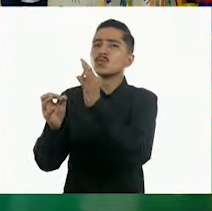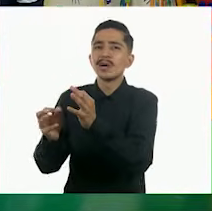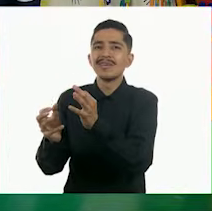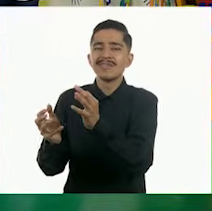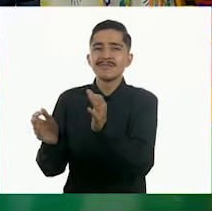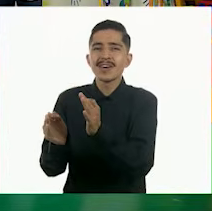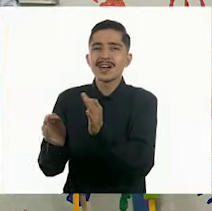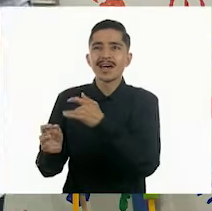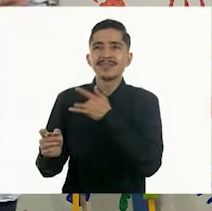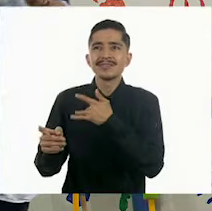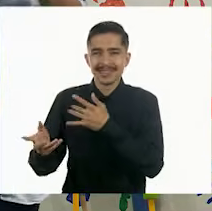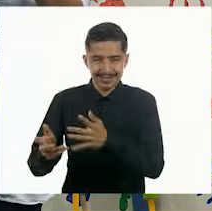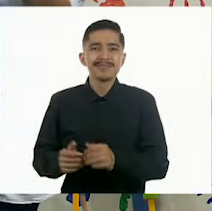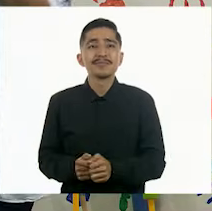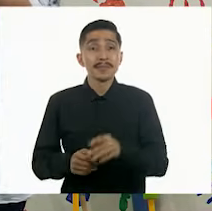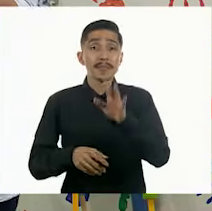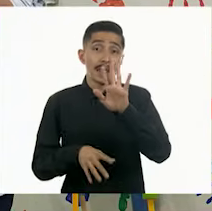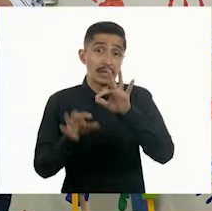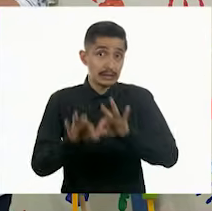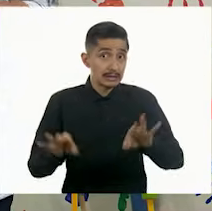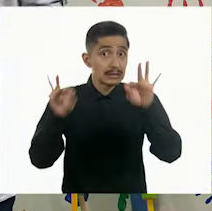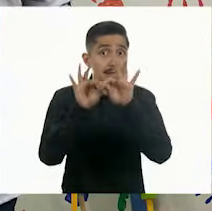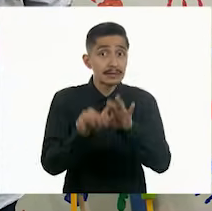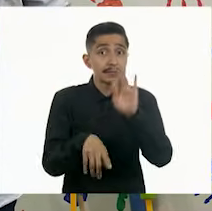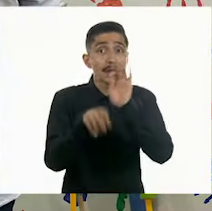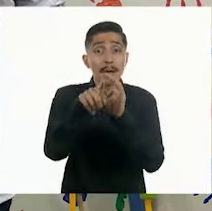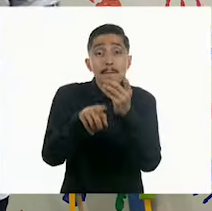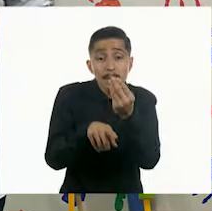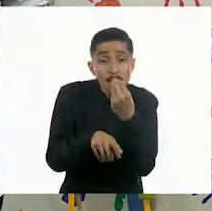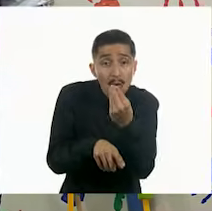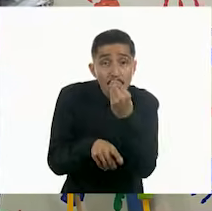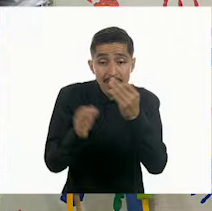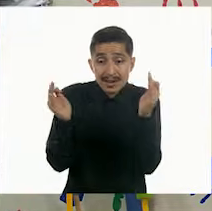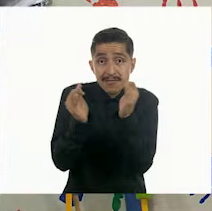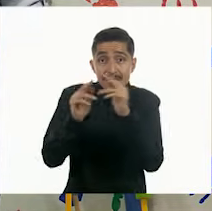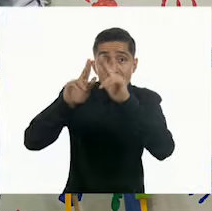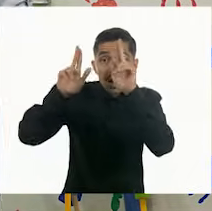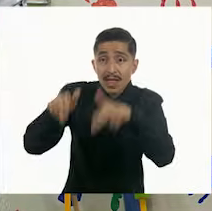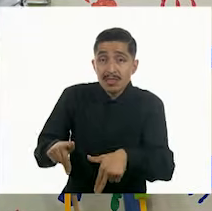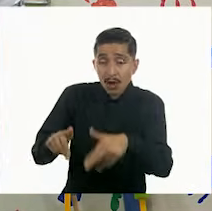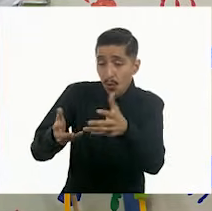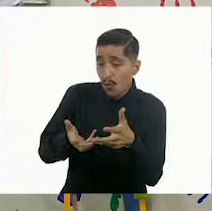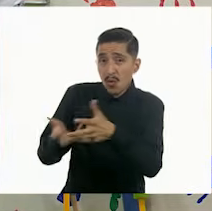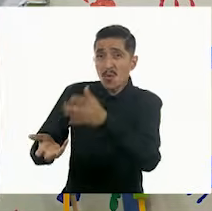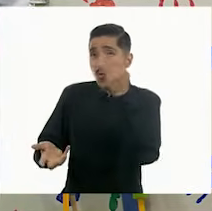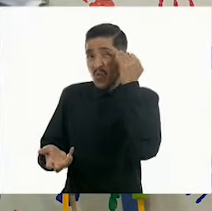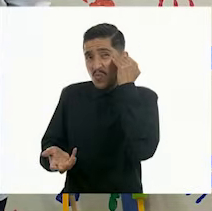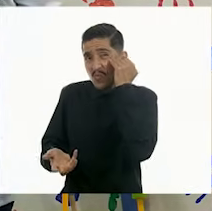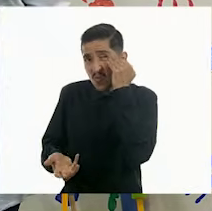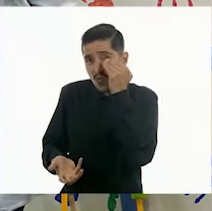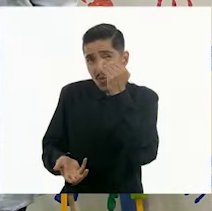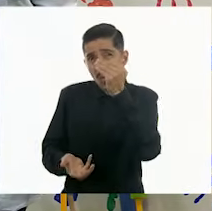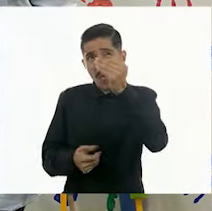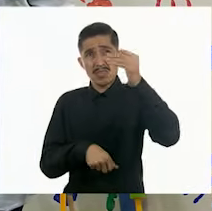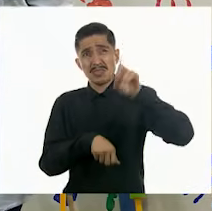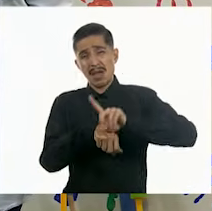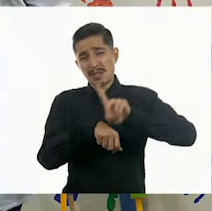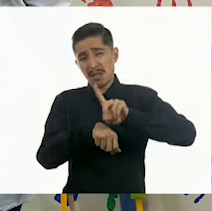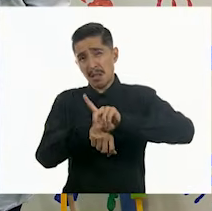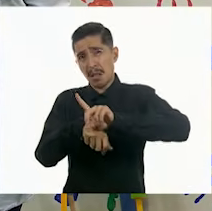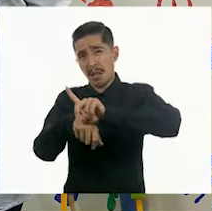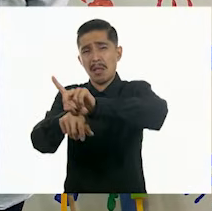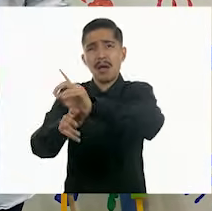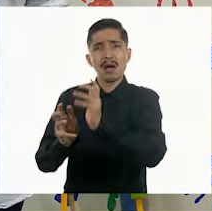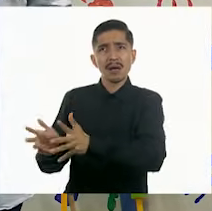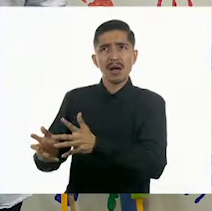importante, si mantienes un alimento en el refrigerador por mucho tiempo, ¿crees que esté bueno?